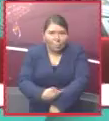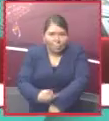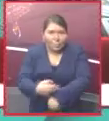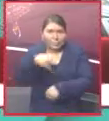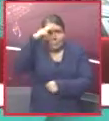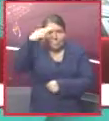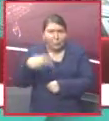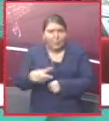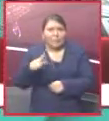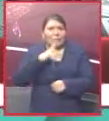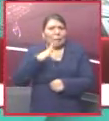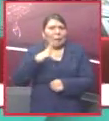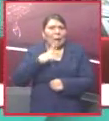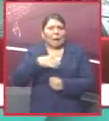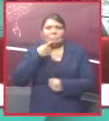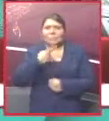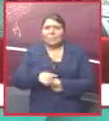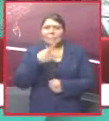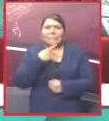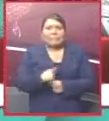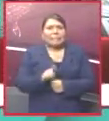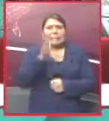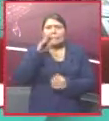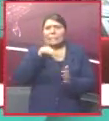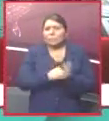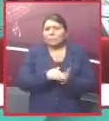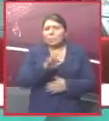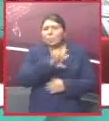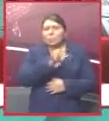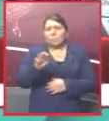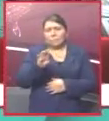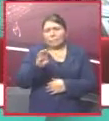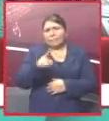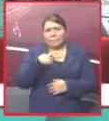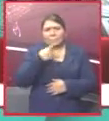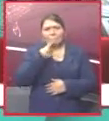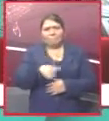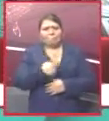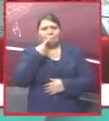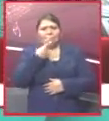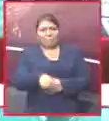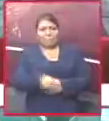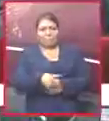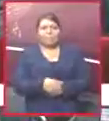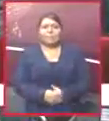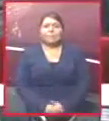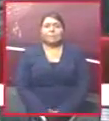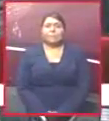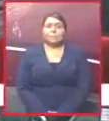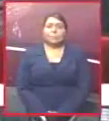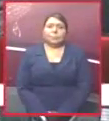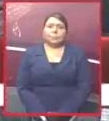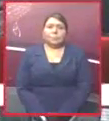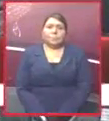Profeco más de 5,400 inconformidades. Se van